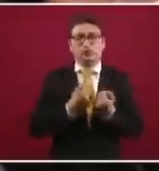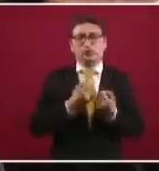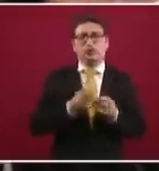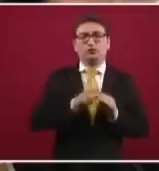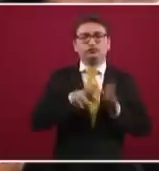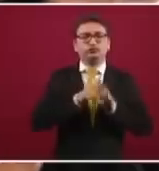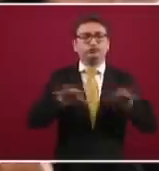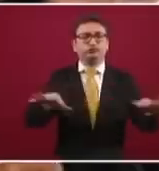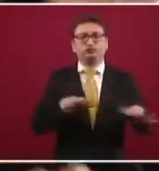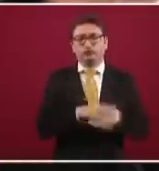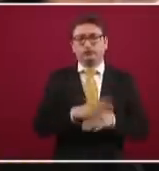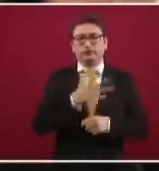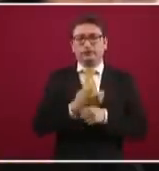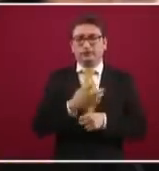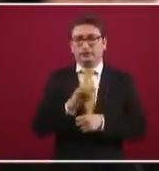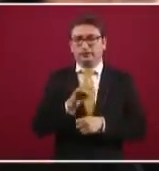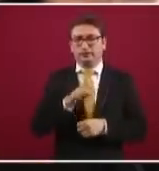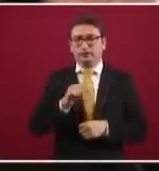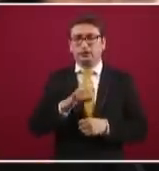Animal Político.